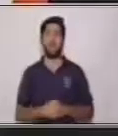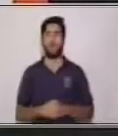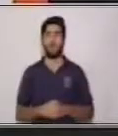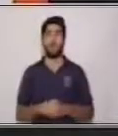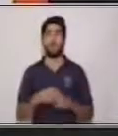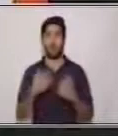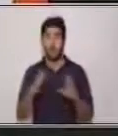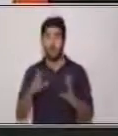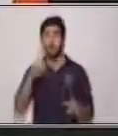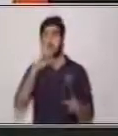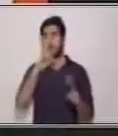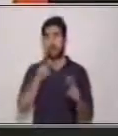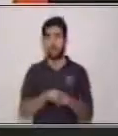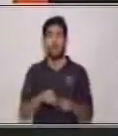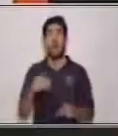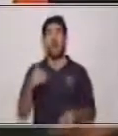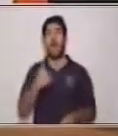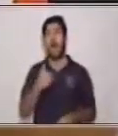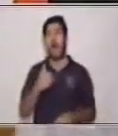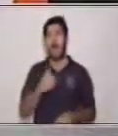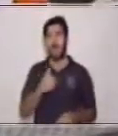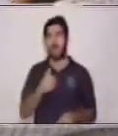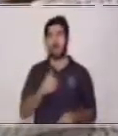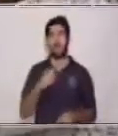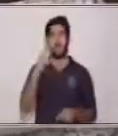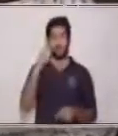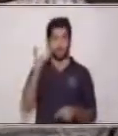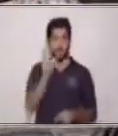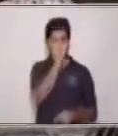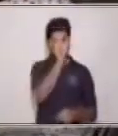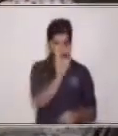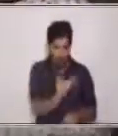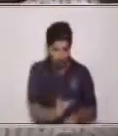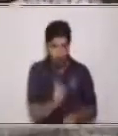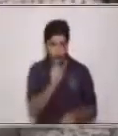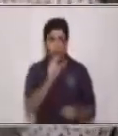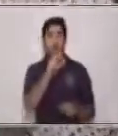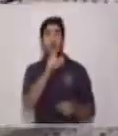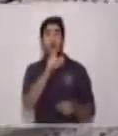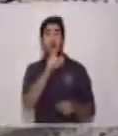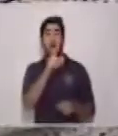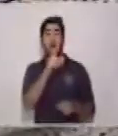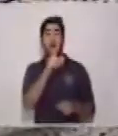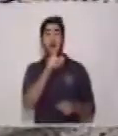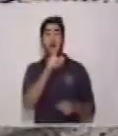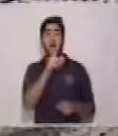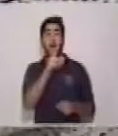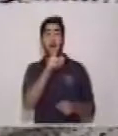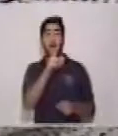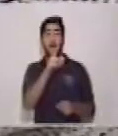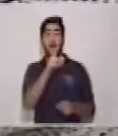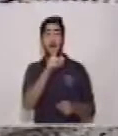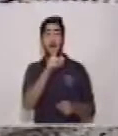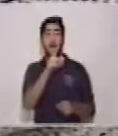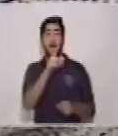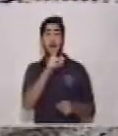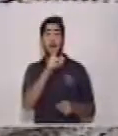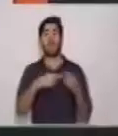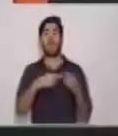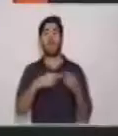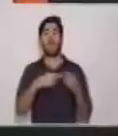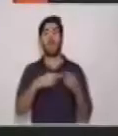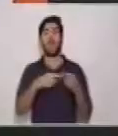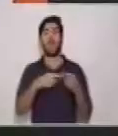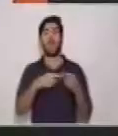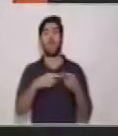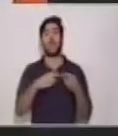también encontramos los medicamentos con las indicaciones de cuál es la dosis que